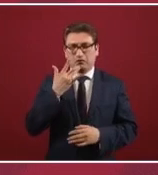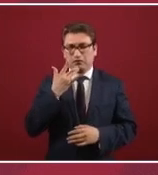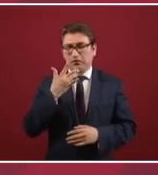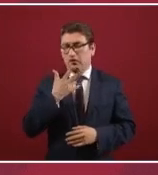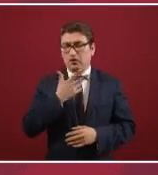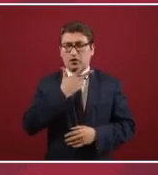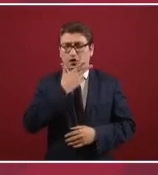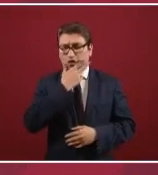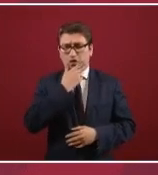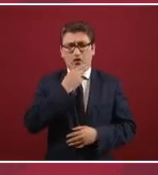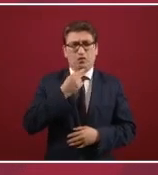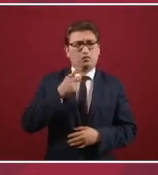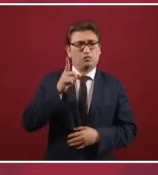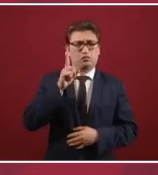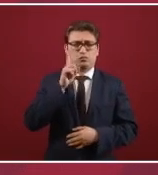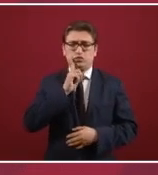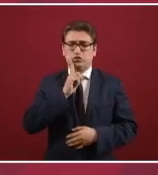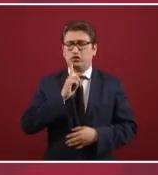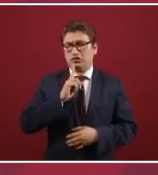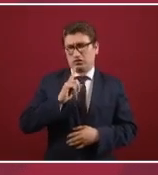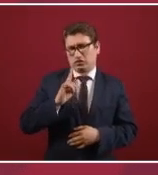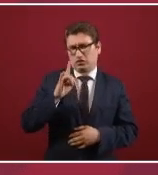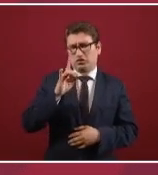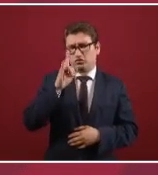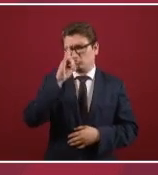hombres y mujeres guapos